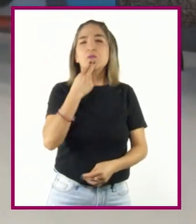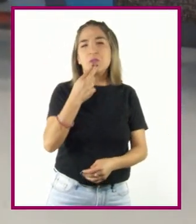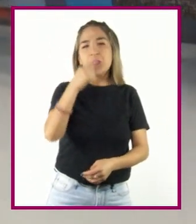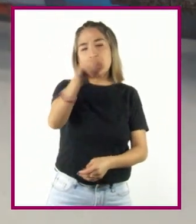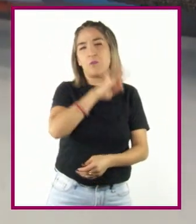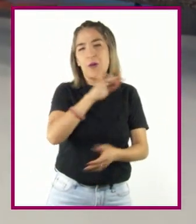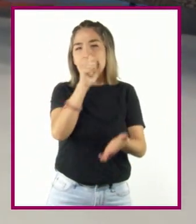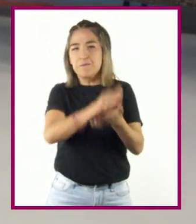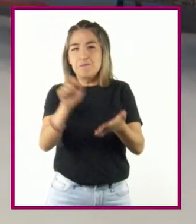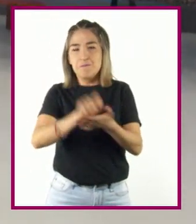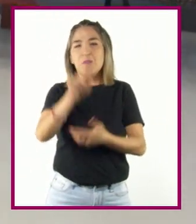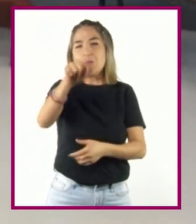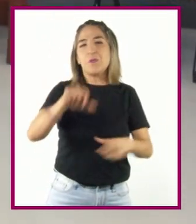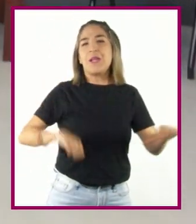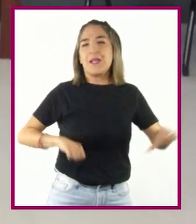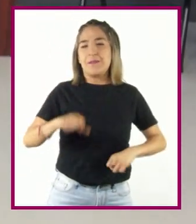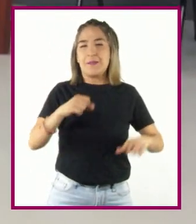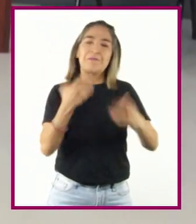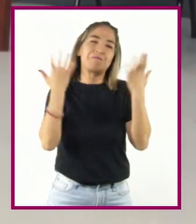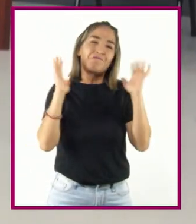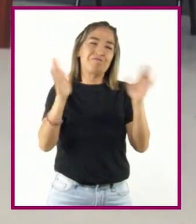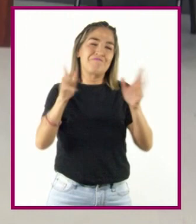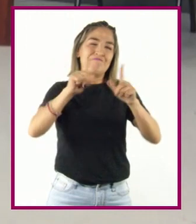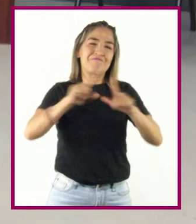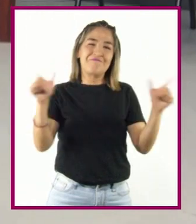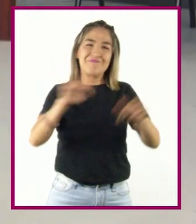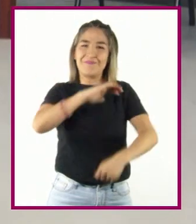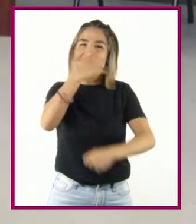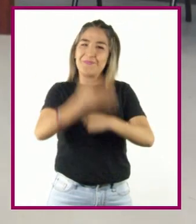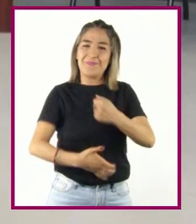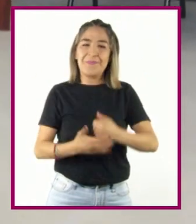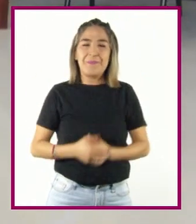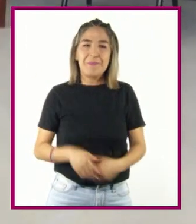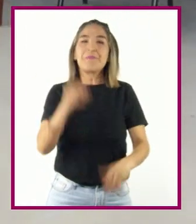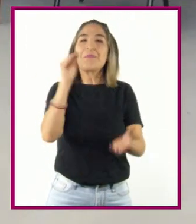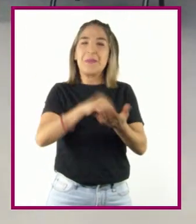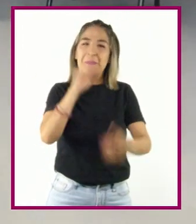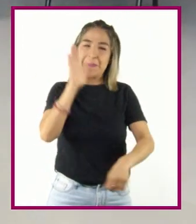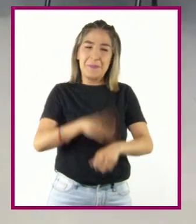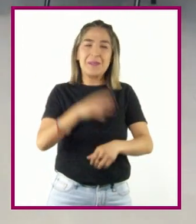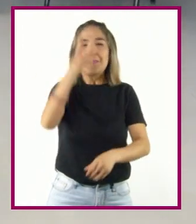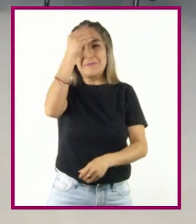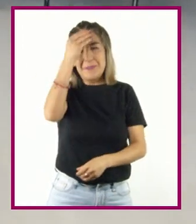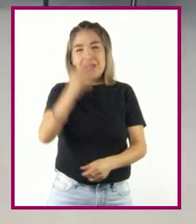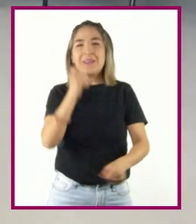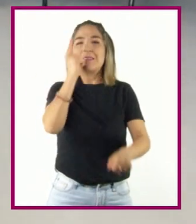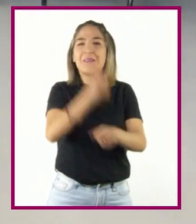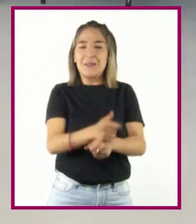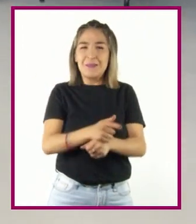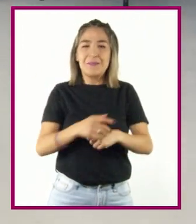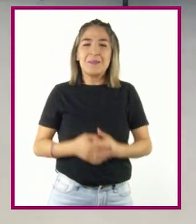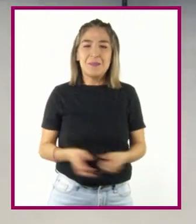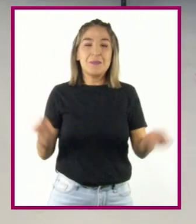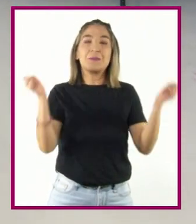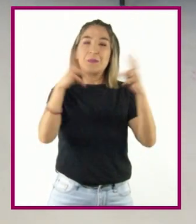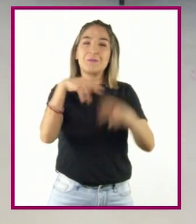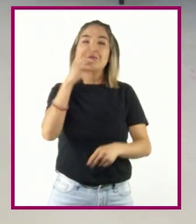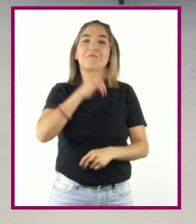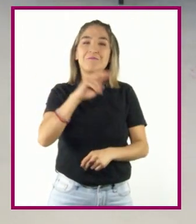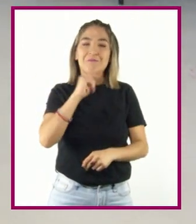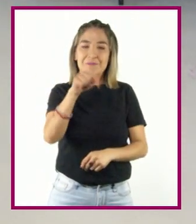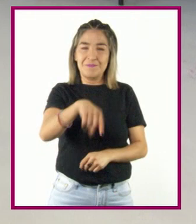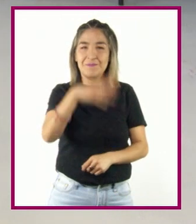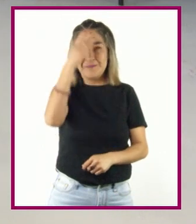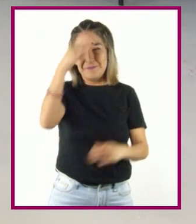completar su actividad. ¡Listo! Terminamos. Pero aún nos queda mucho por explorar y descubrir, así que nos vemos